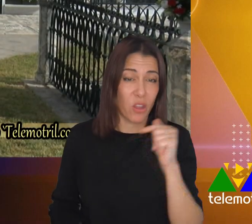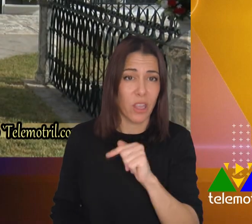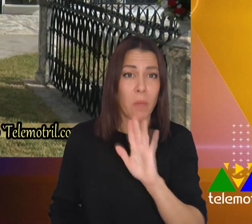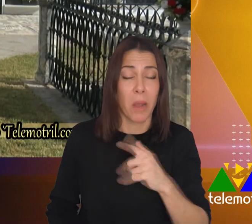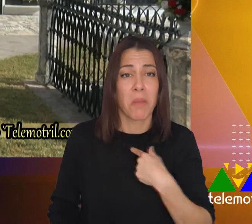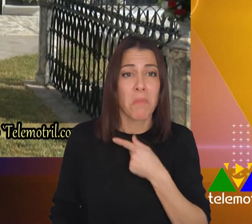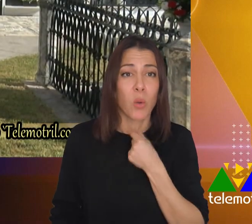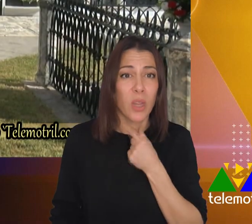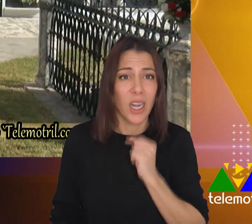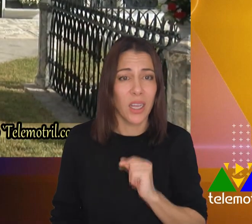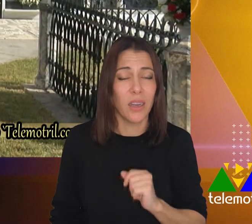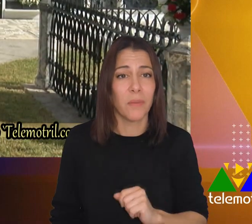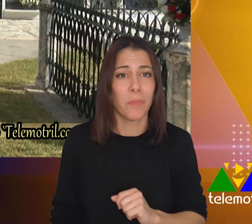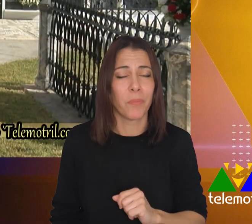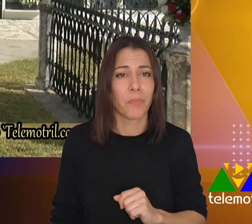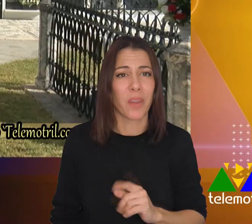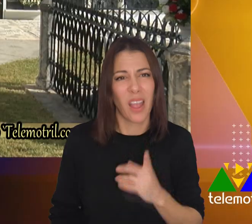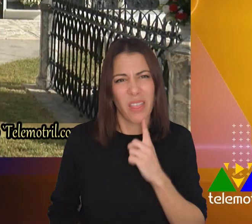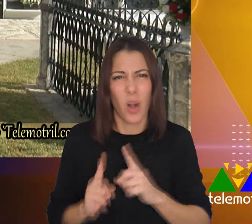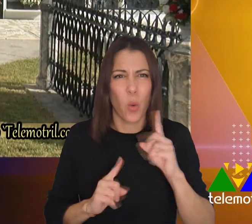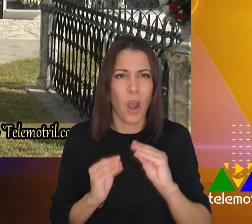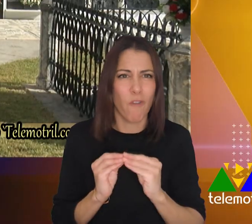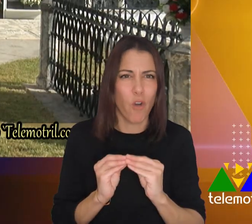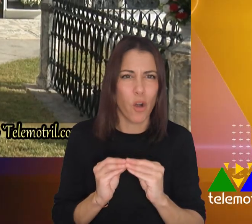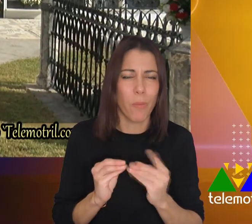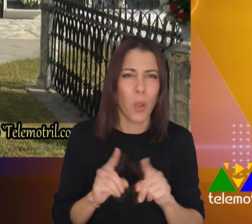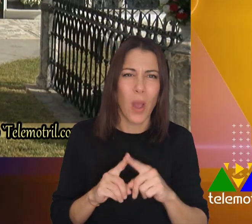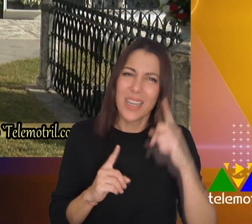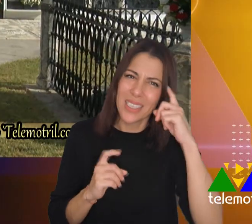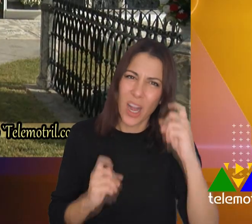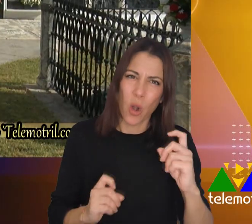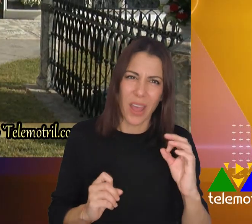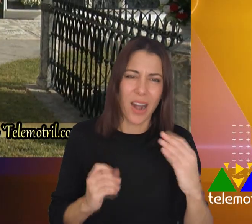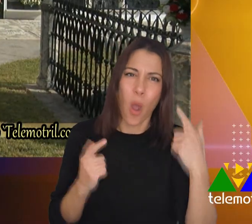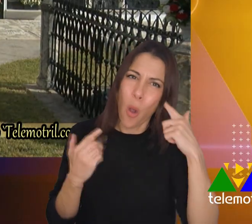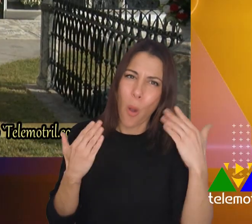me gustaría que de alguna manera se acordara de